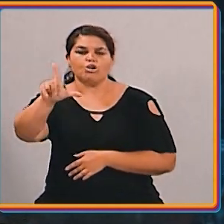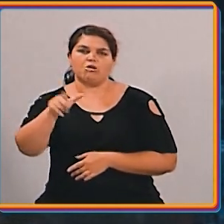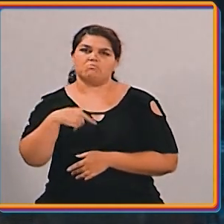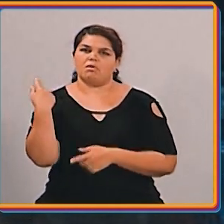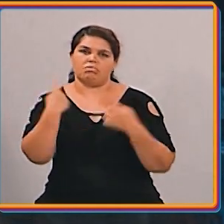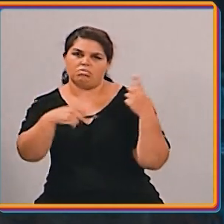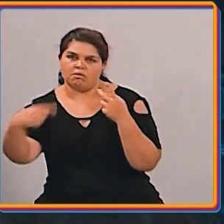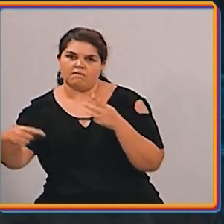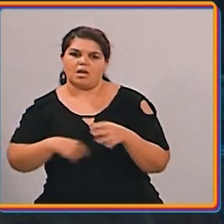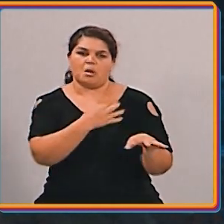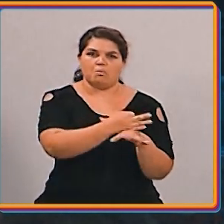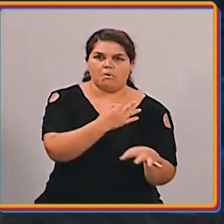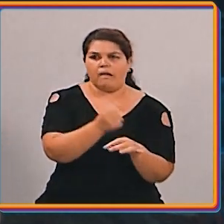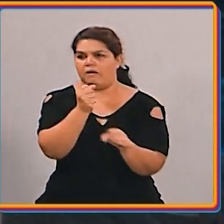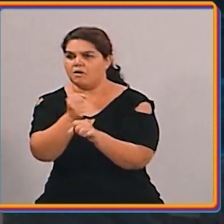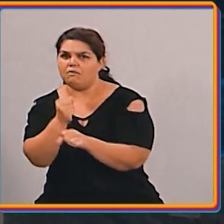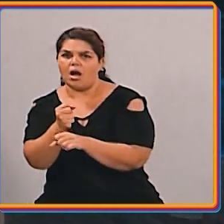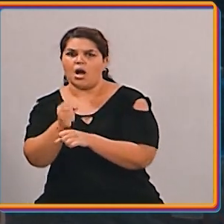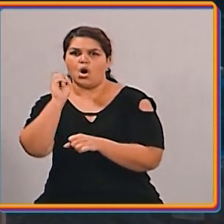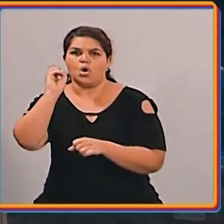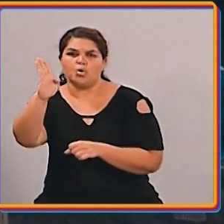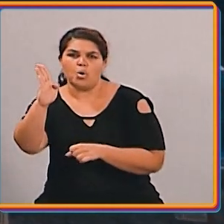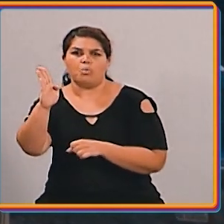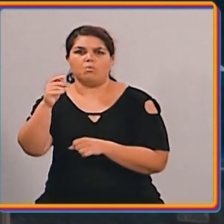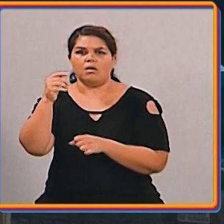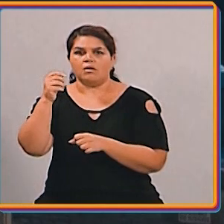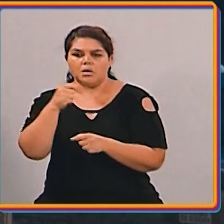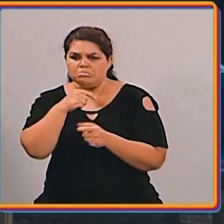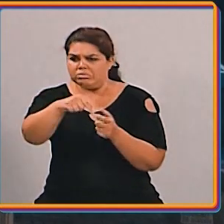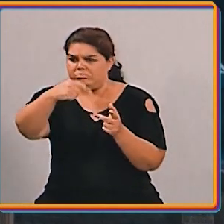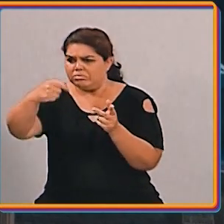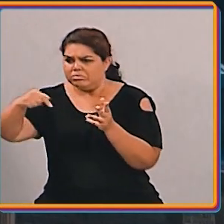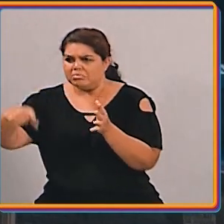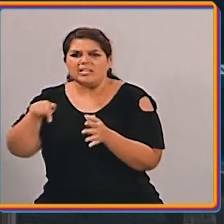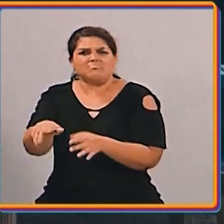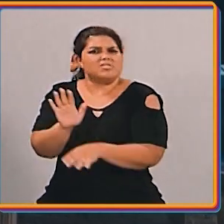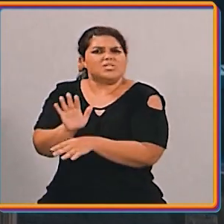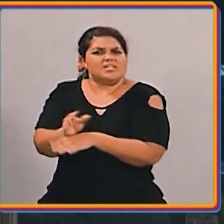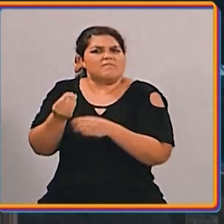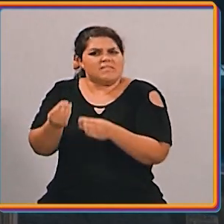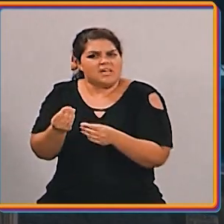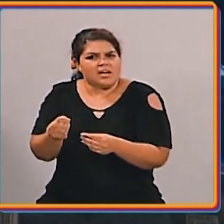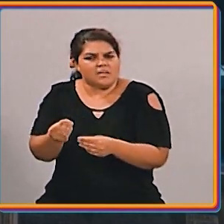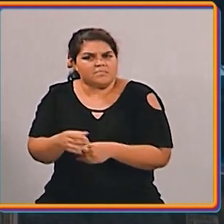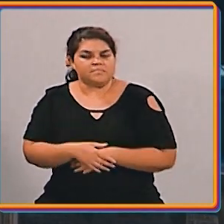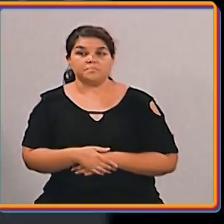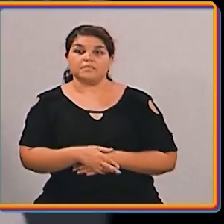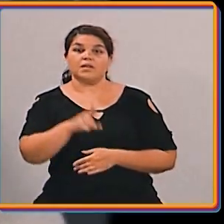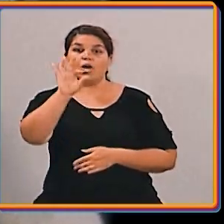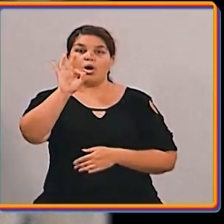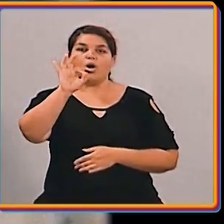escuela, en el trabajo, en el club, en el barrio. ¿Pero qué son esos roles? ¿Y de dónde salen? La palabra